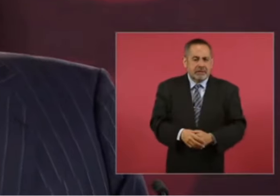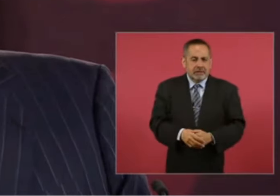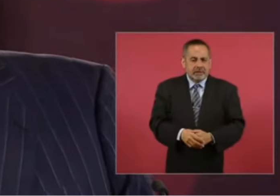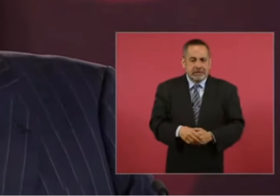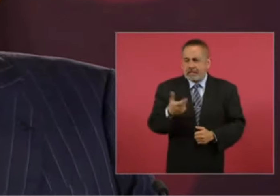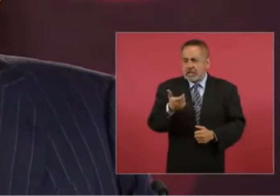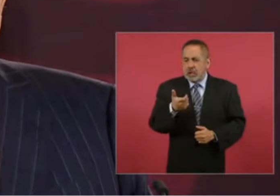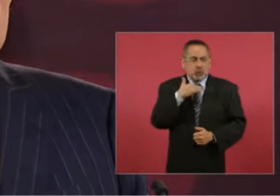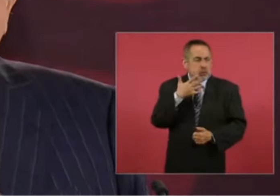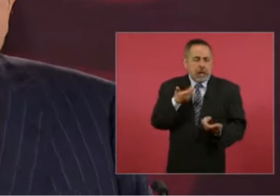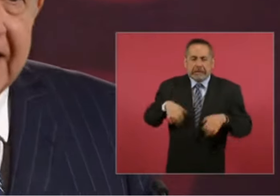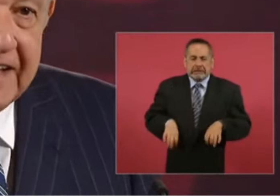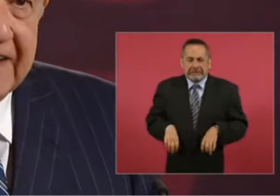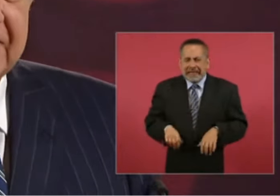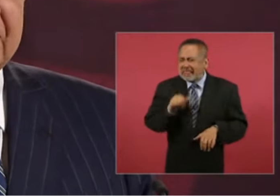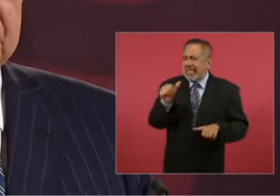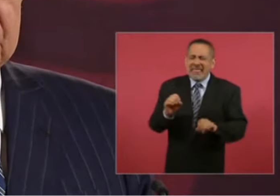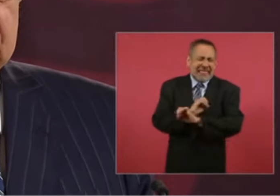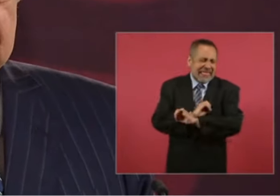de dinero mal habido. Nada.